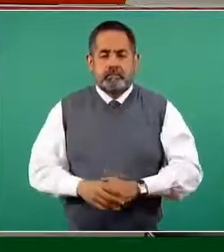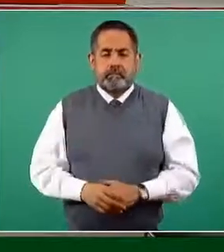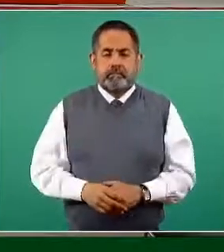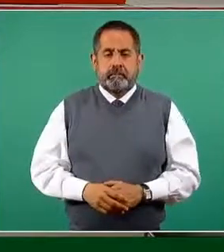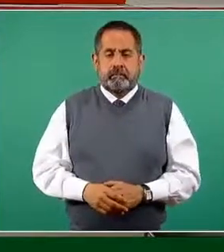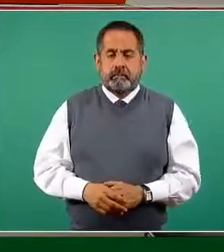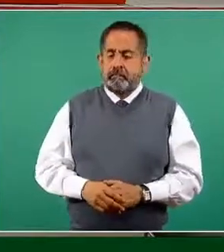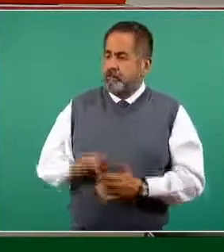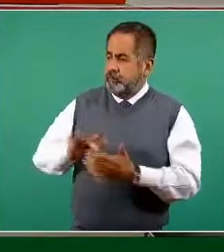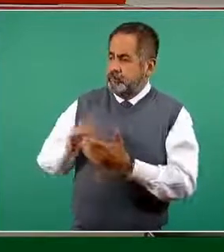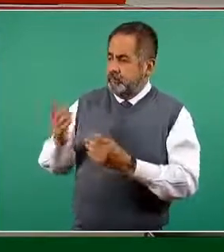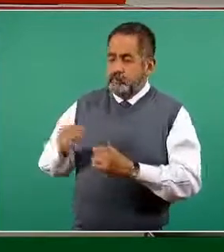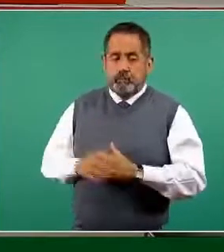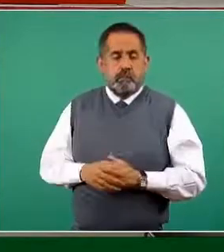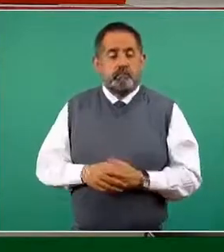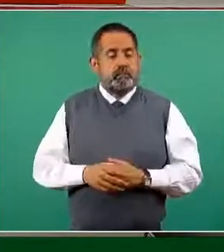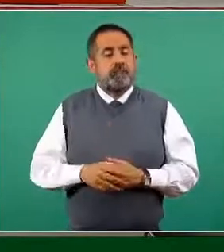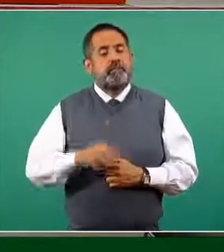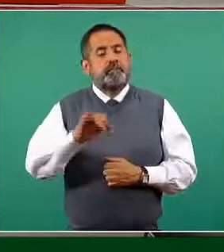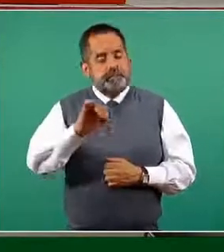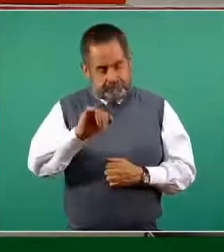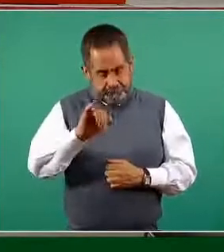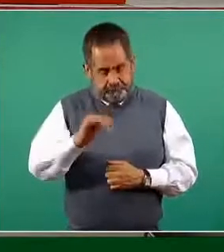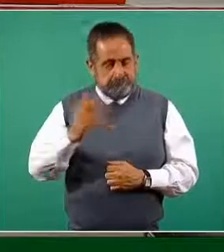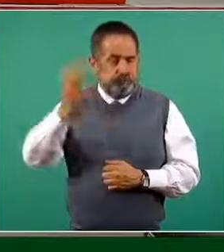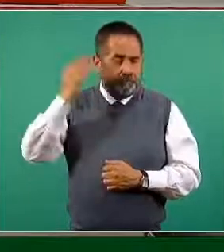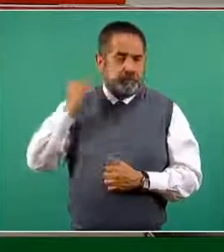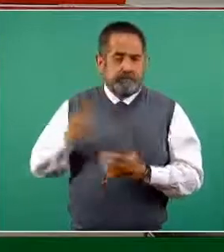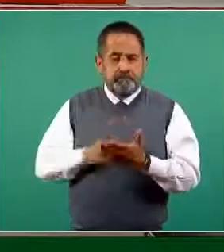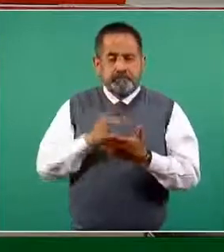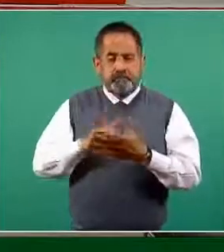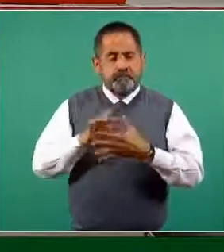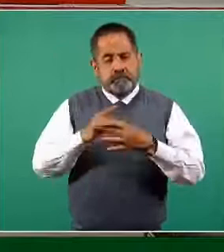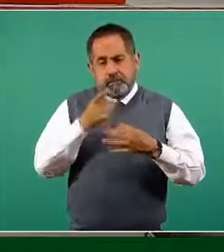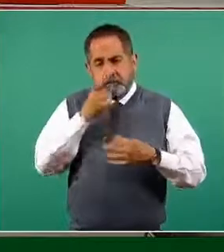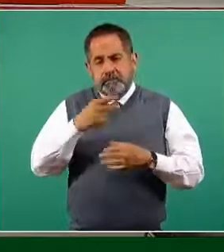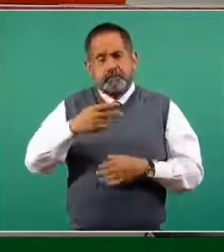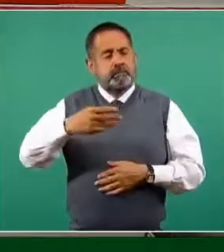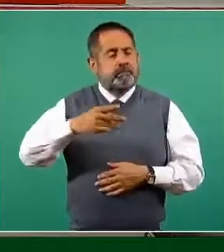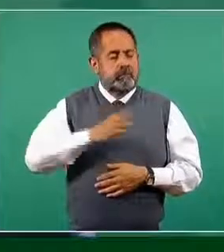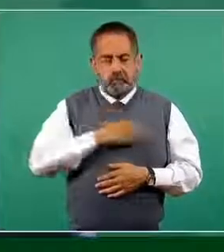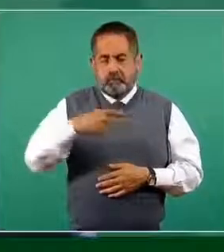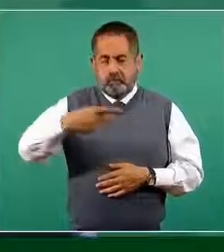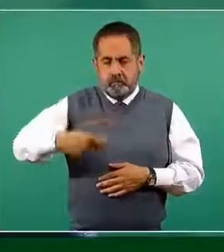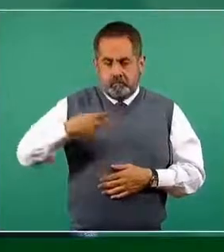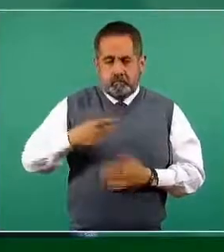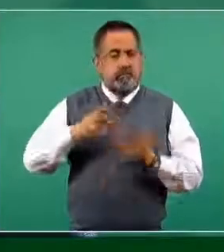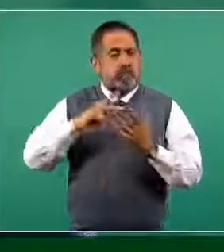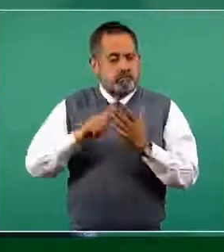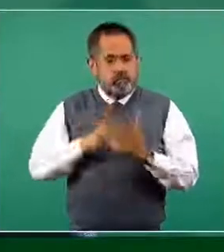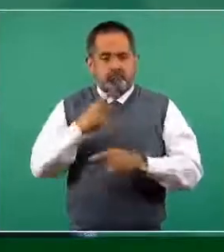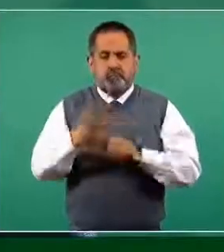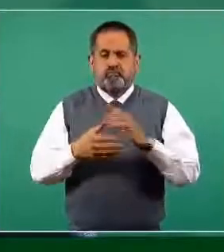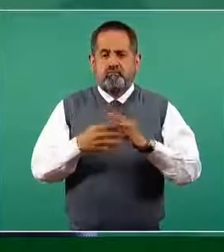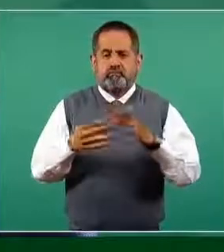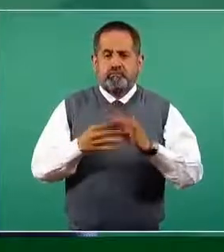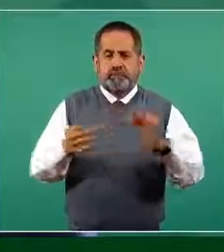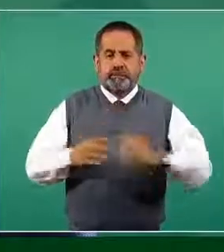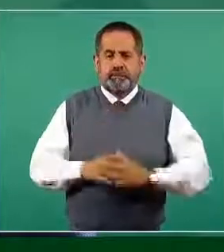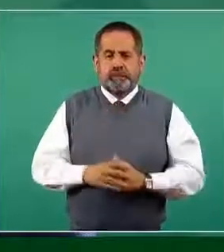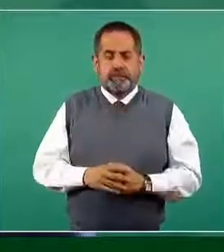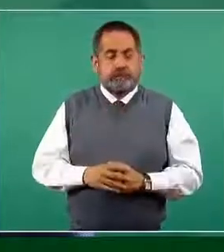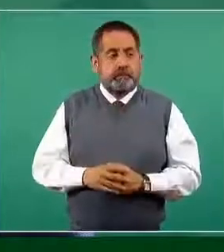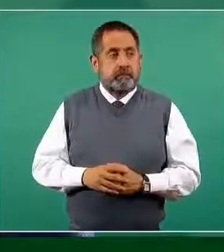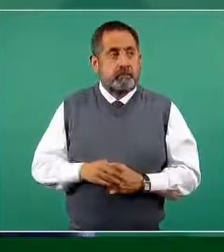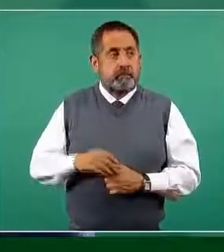Muchas gracias. Sí, esto ya lo hemos comentado, pero qué bueno que nos lo pregunta para volverlo a enfatizar. Desde